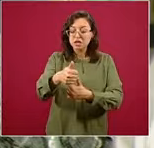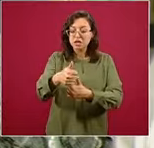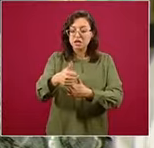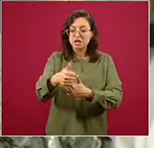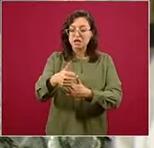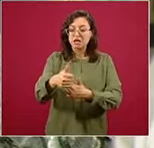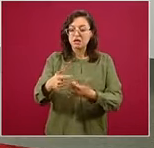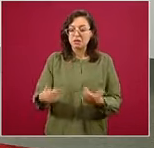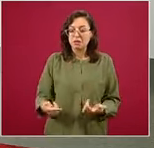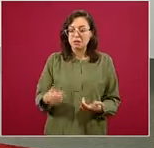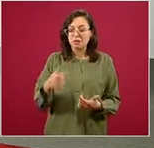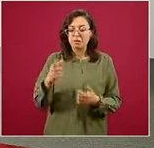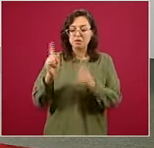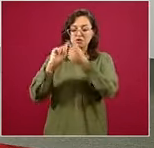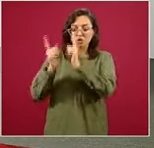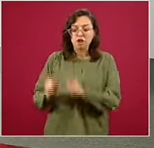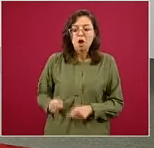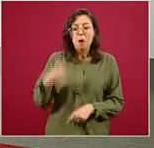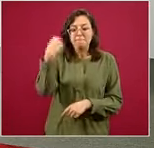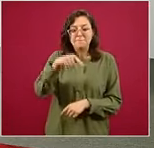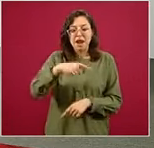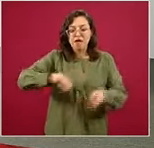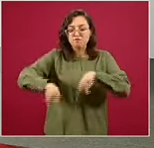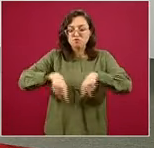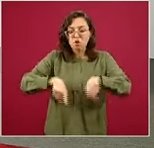mexicano. Gracias por sus preguntas.